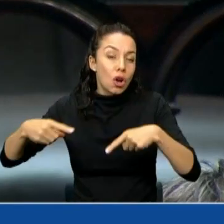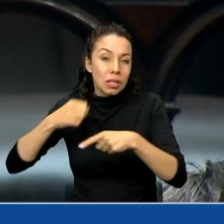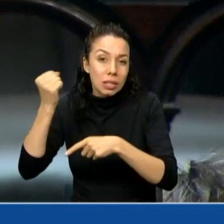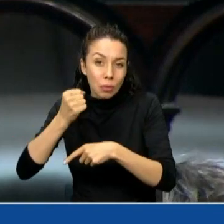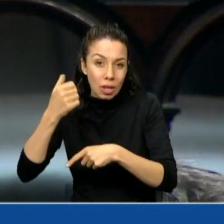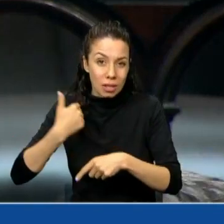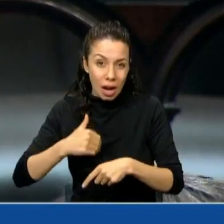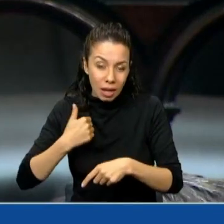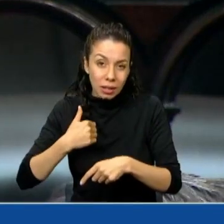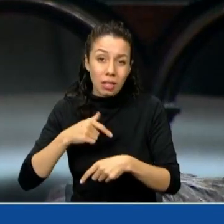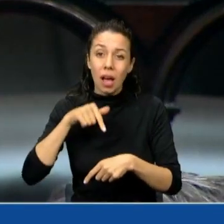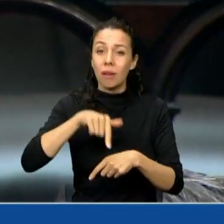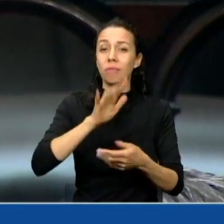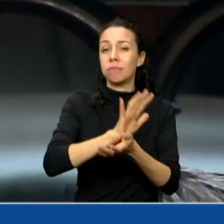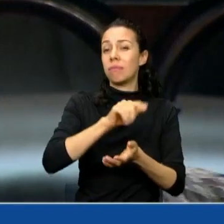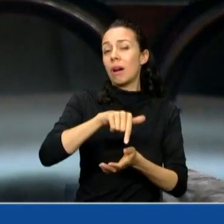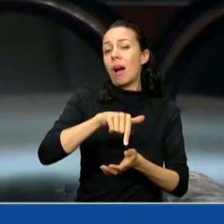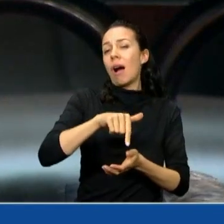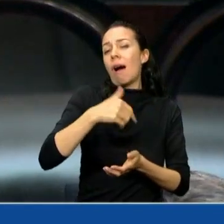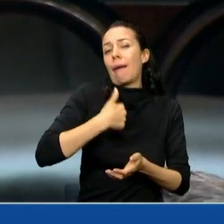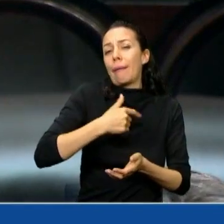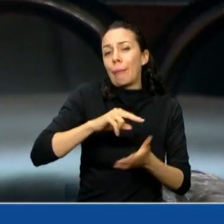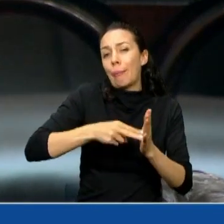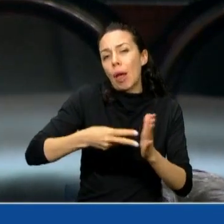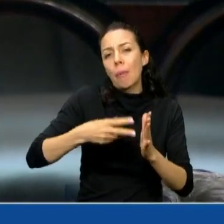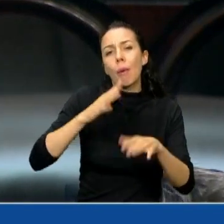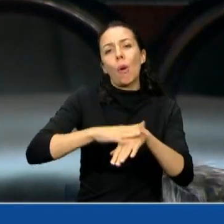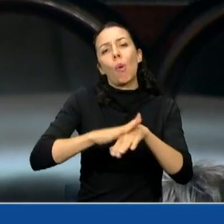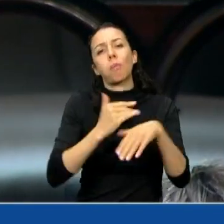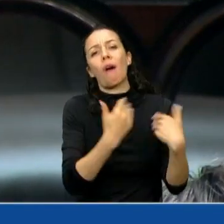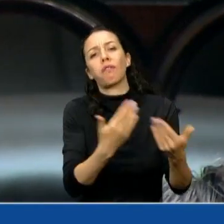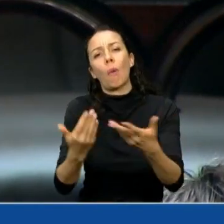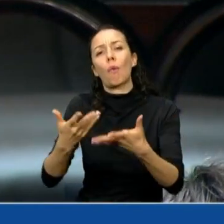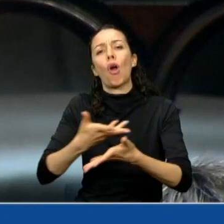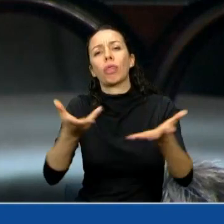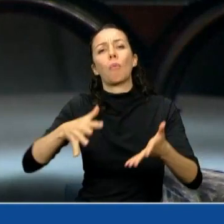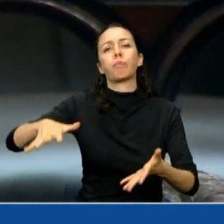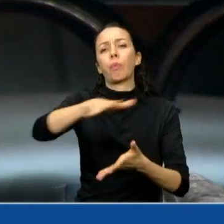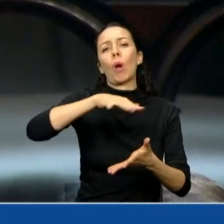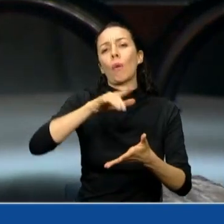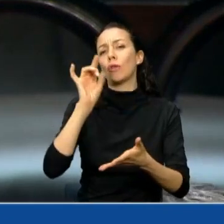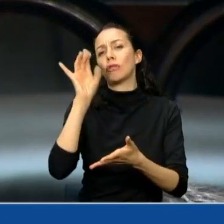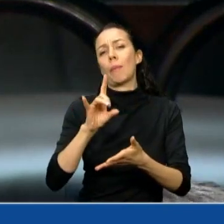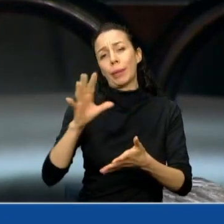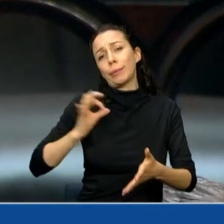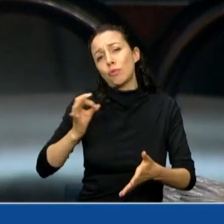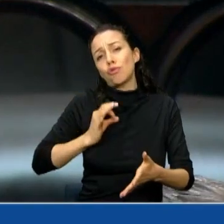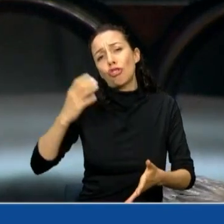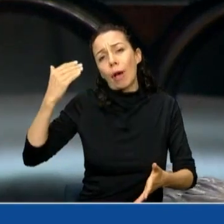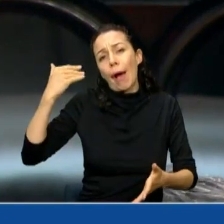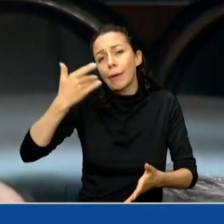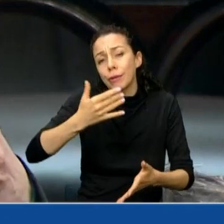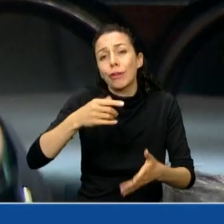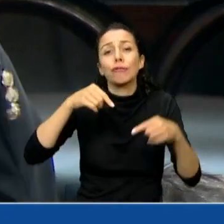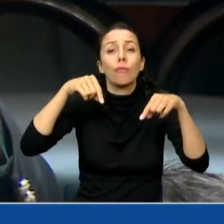país que está enfermo de populismo hace tantos años. Y aunque sea una posición incómoda, hoy